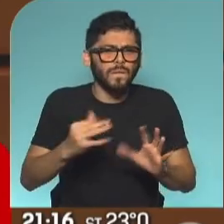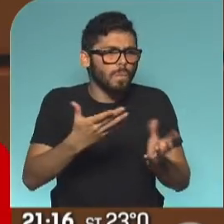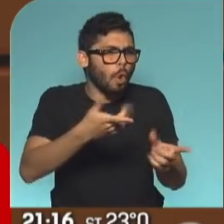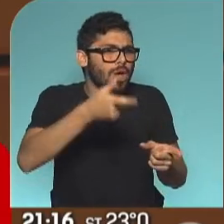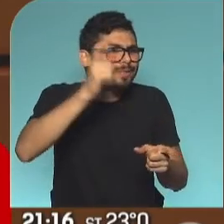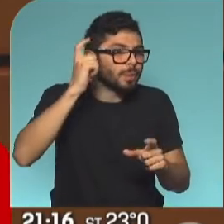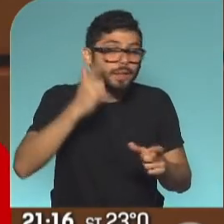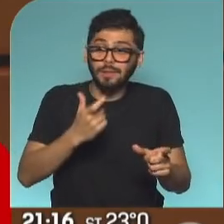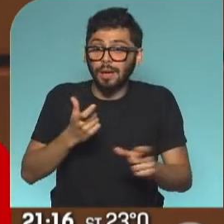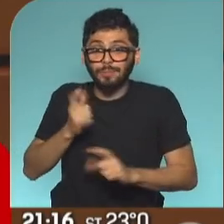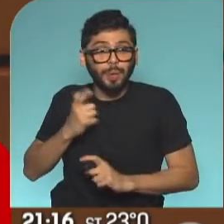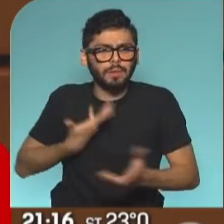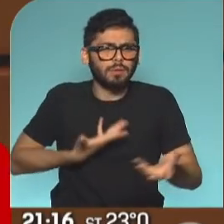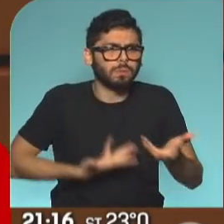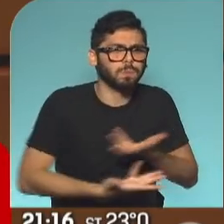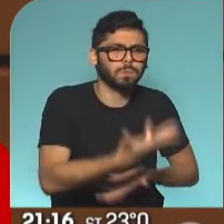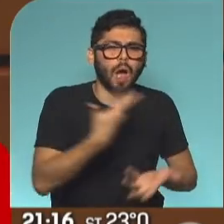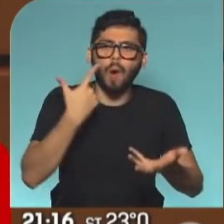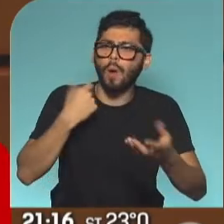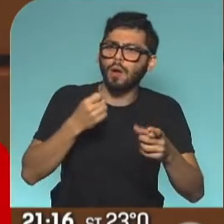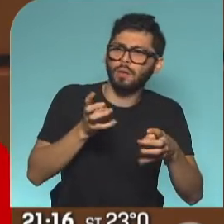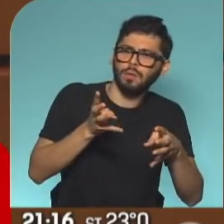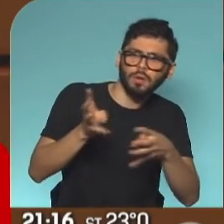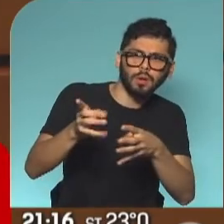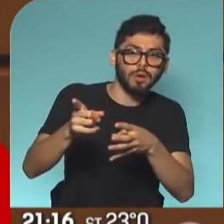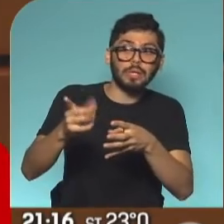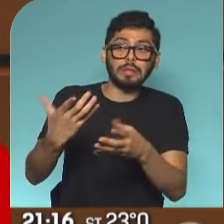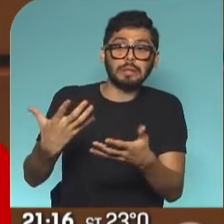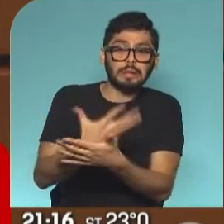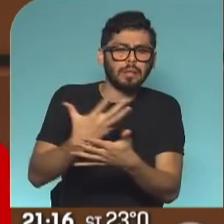experiencias y ver cómo poder enfrentar semejante flagelo.